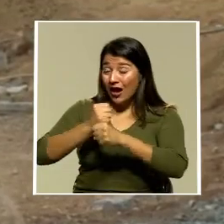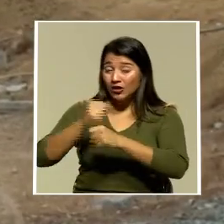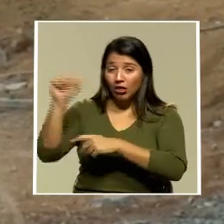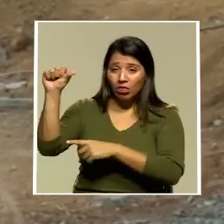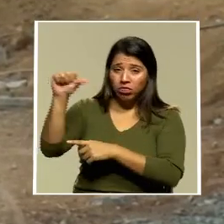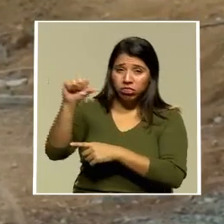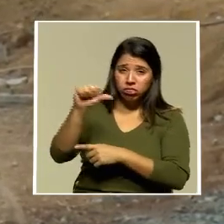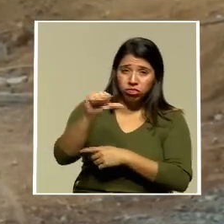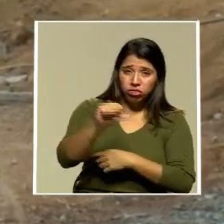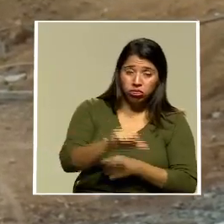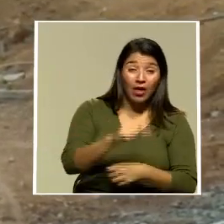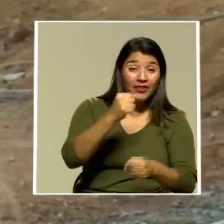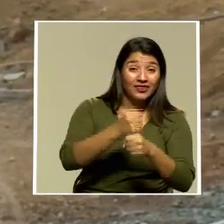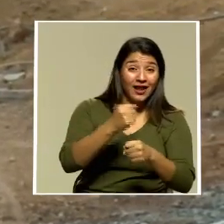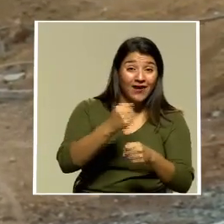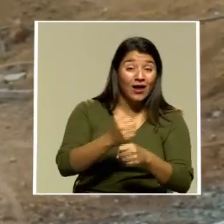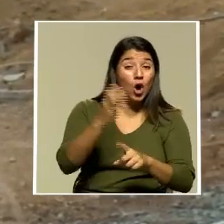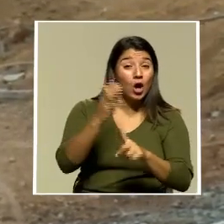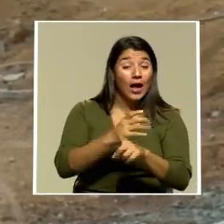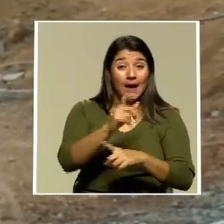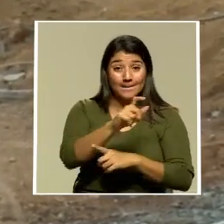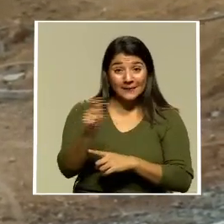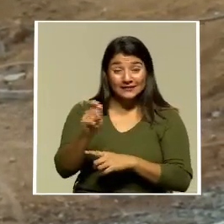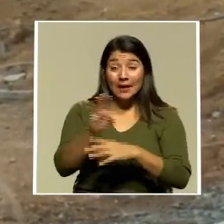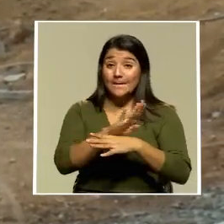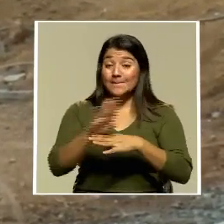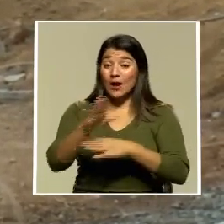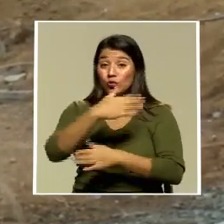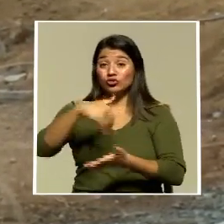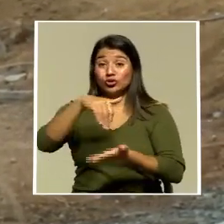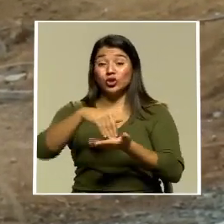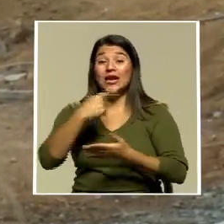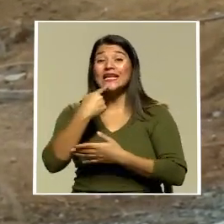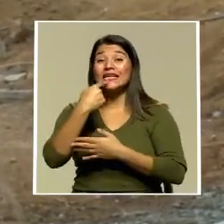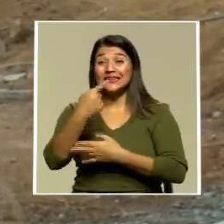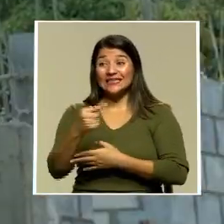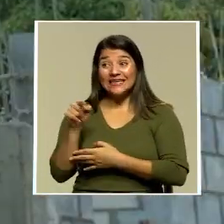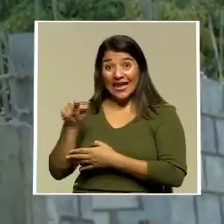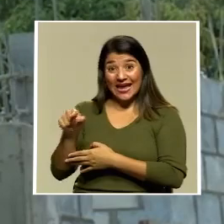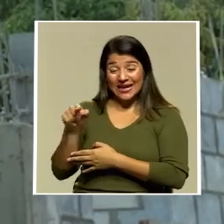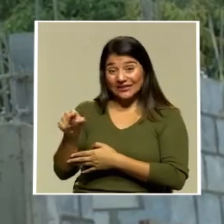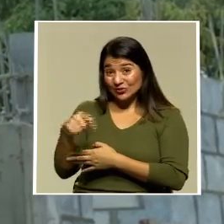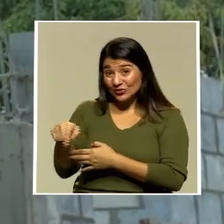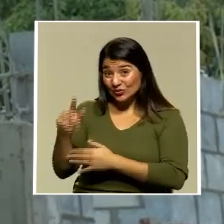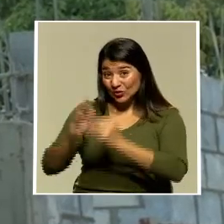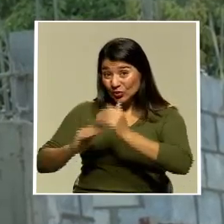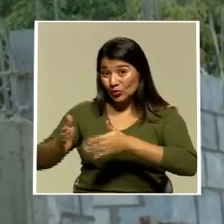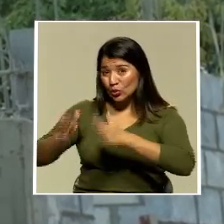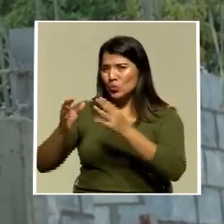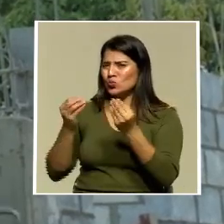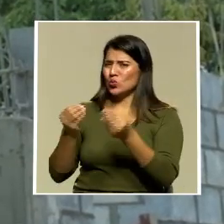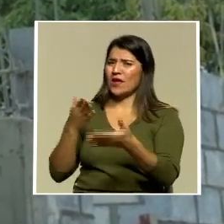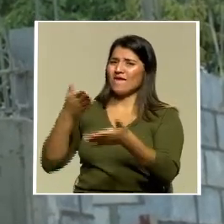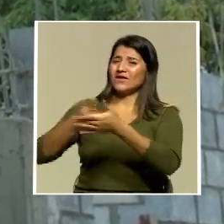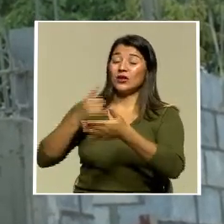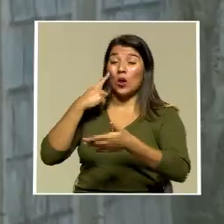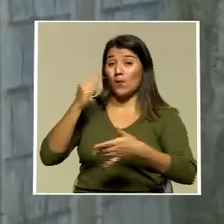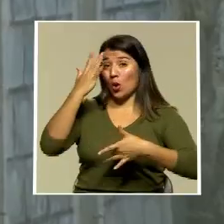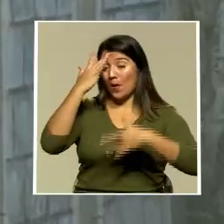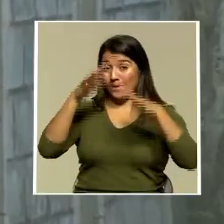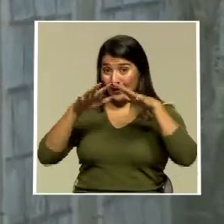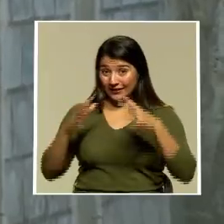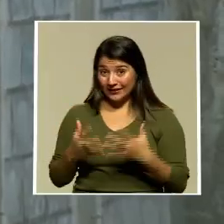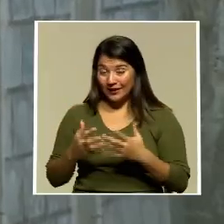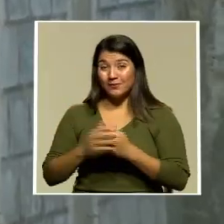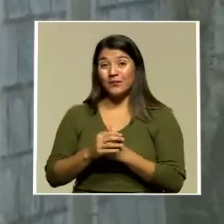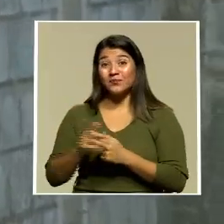índice mensual de actividad económica. El Banco Central confirmó que el sector construcción ha sido uno de los más impactados por la pandemia.